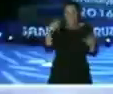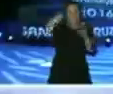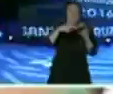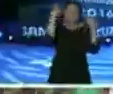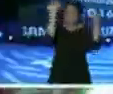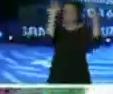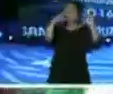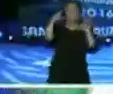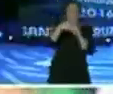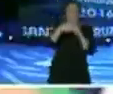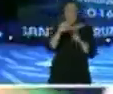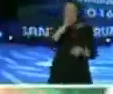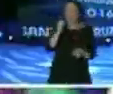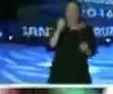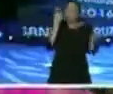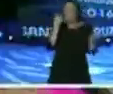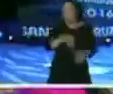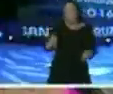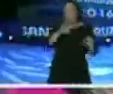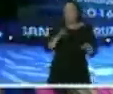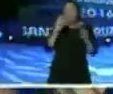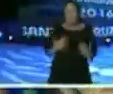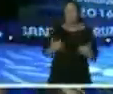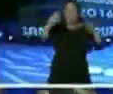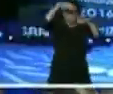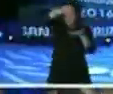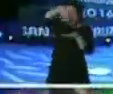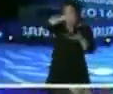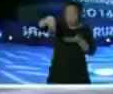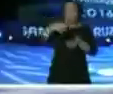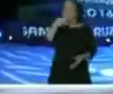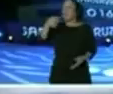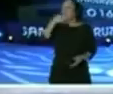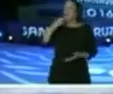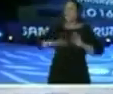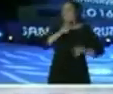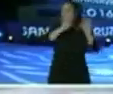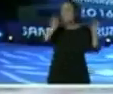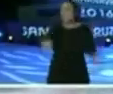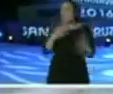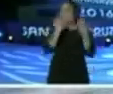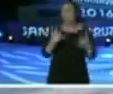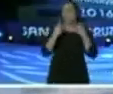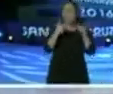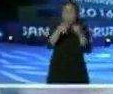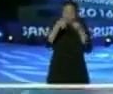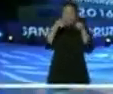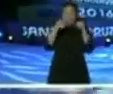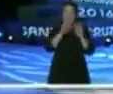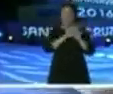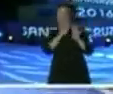aplaudido. Canto yo no digo nada para levantar la grada. Si a capela terminamos el recinto conquistamos. Y si salgo de la